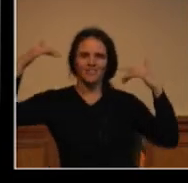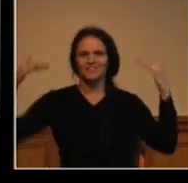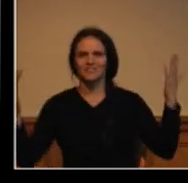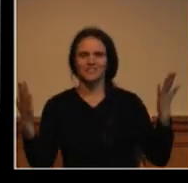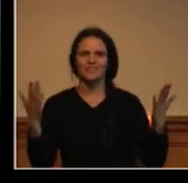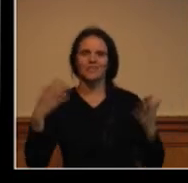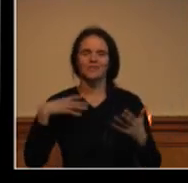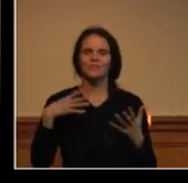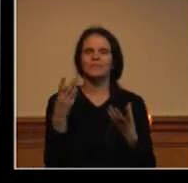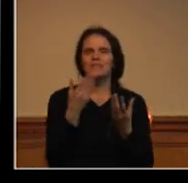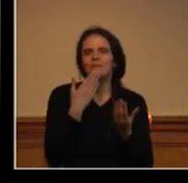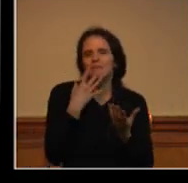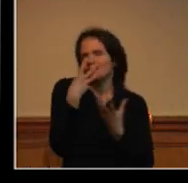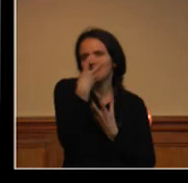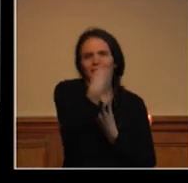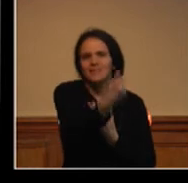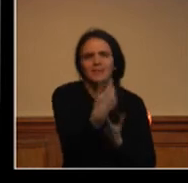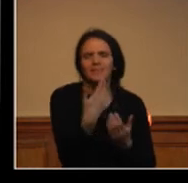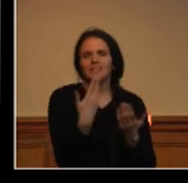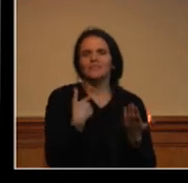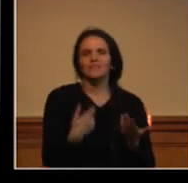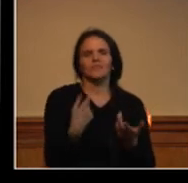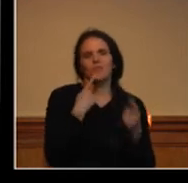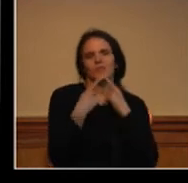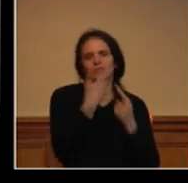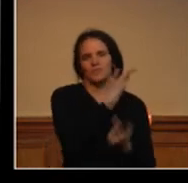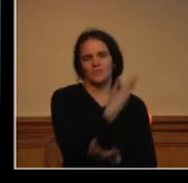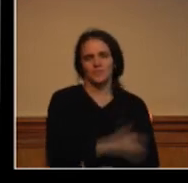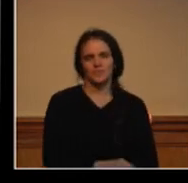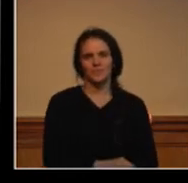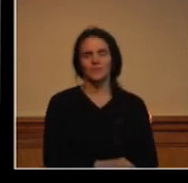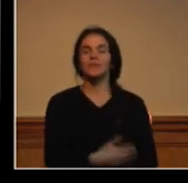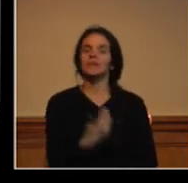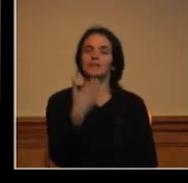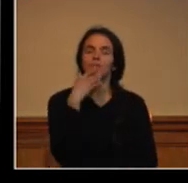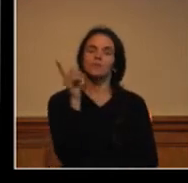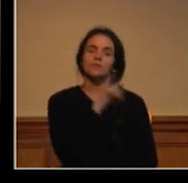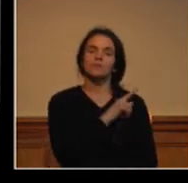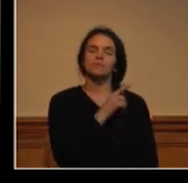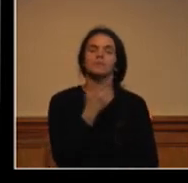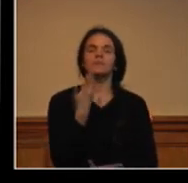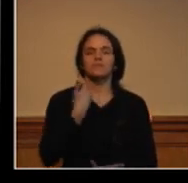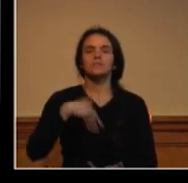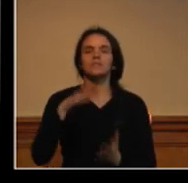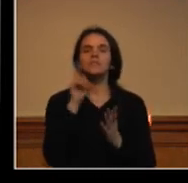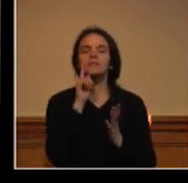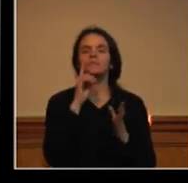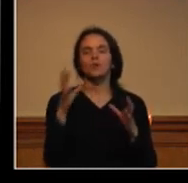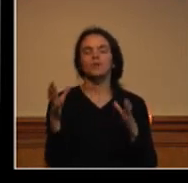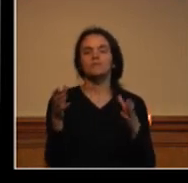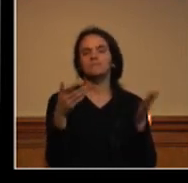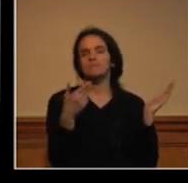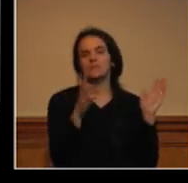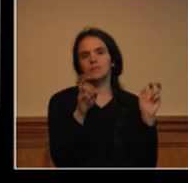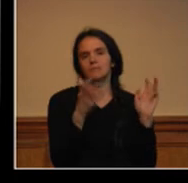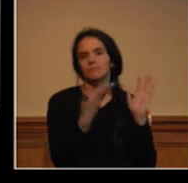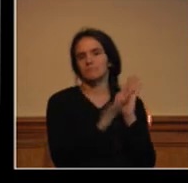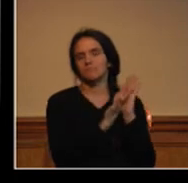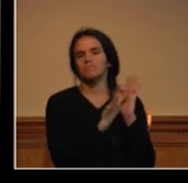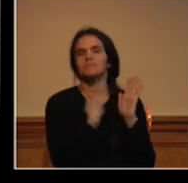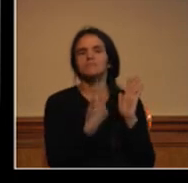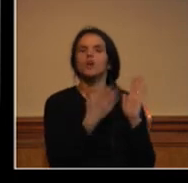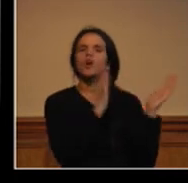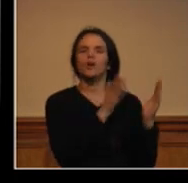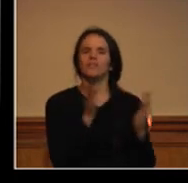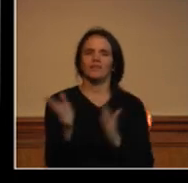también más atractivo a lo que era esta historia. Por último, tenemos la sección de